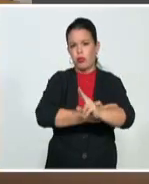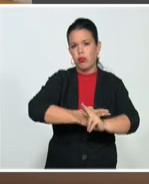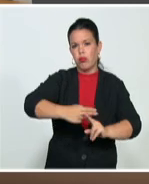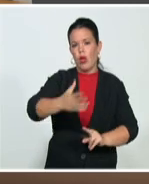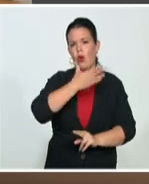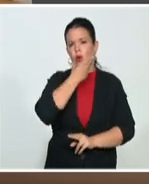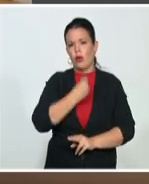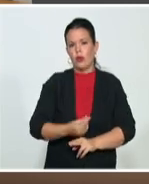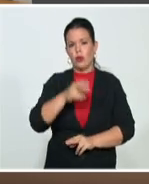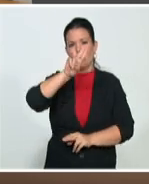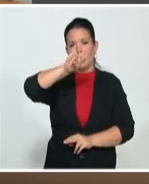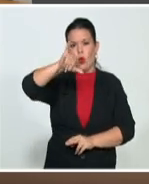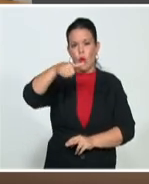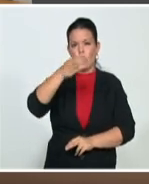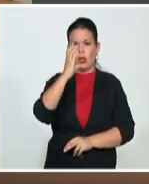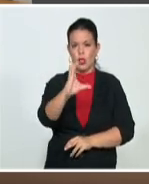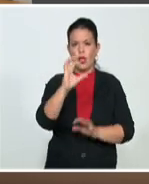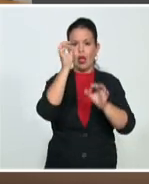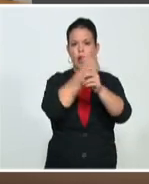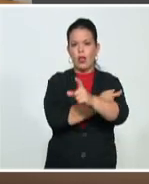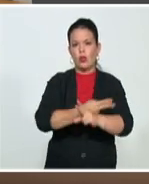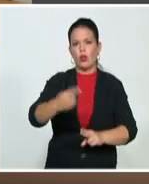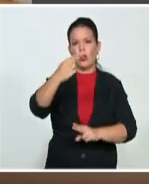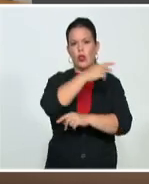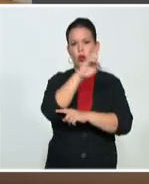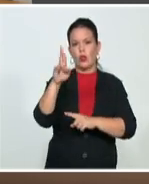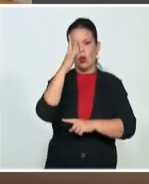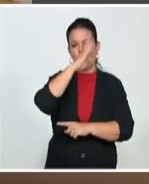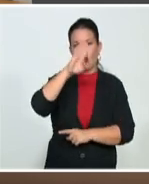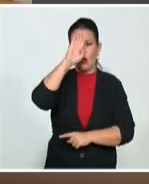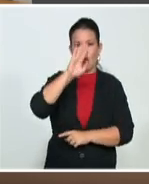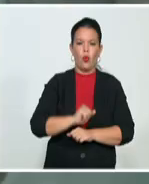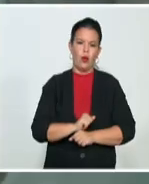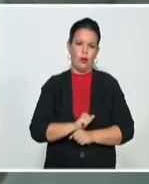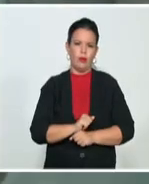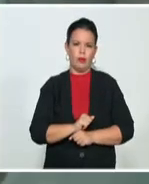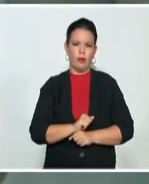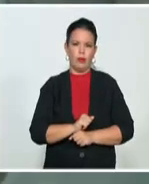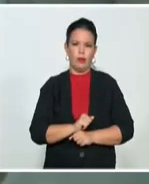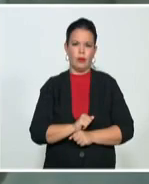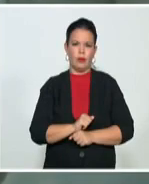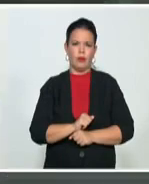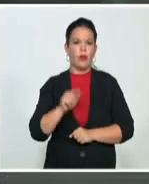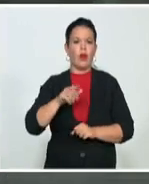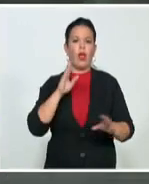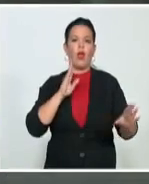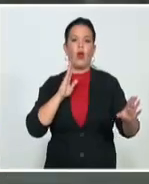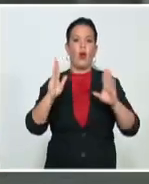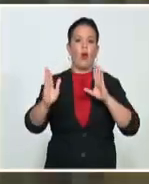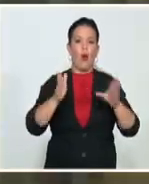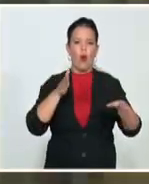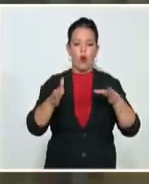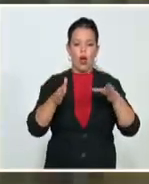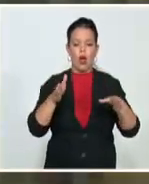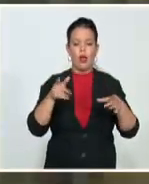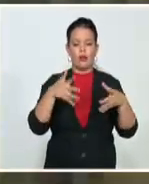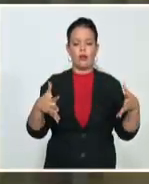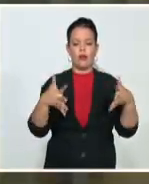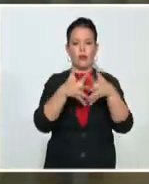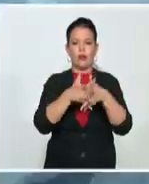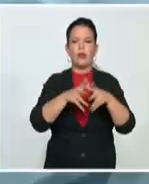Cubana, con la participación de intelectuales y líderes de izquierdas de Cuba y el mundo. Las jornadas guardan concordancia con la